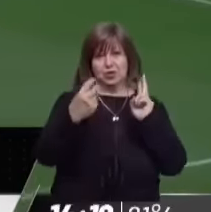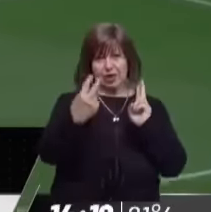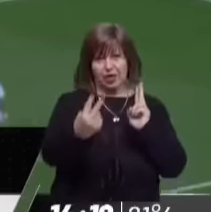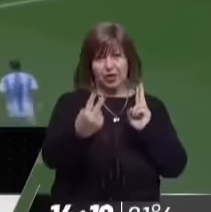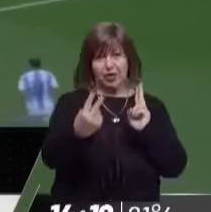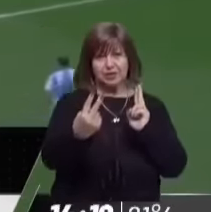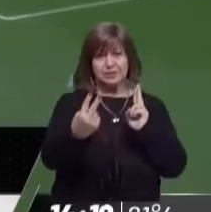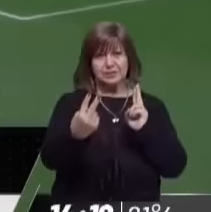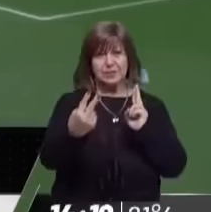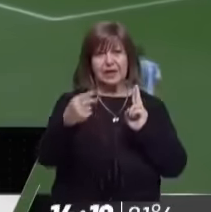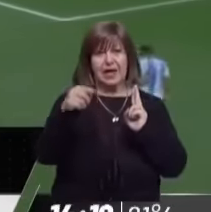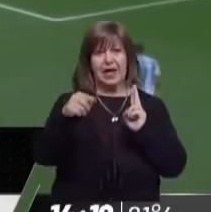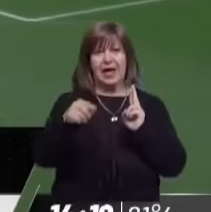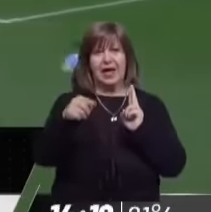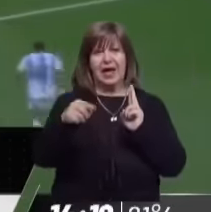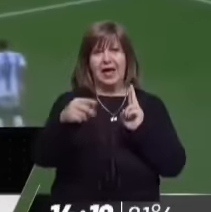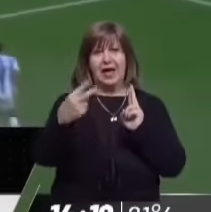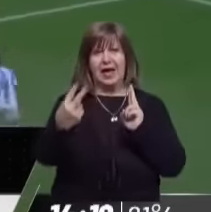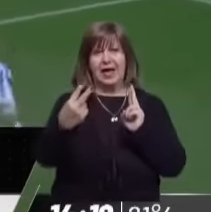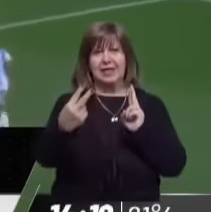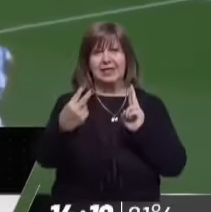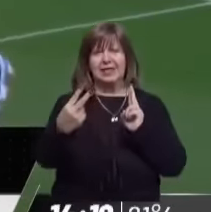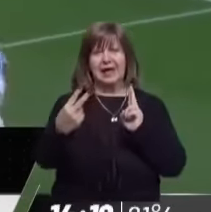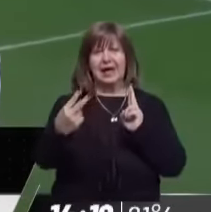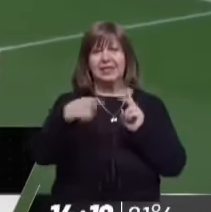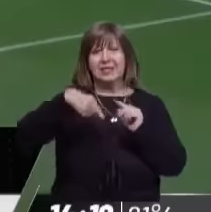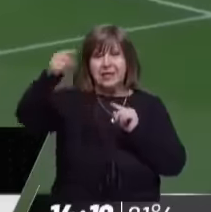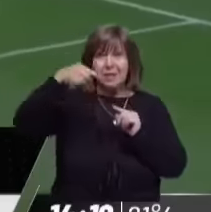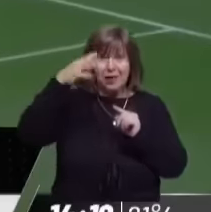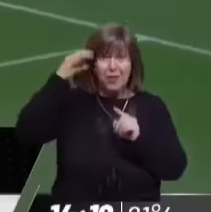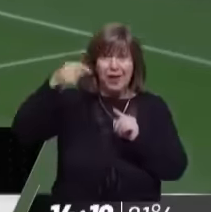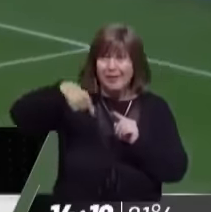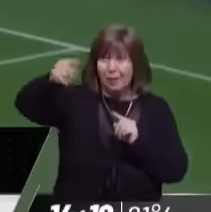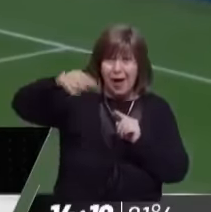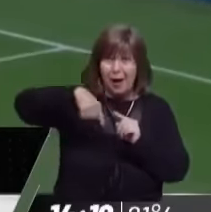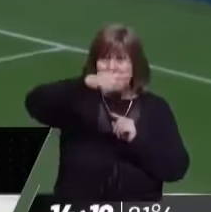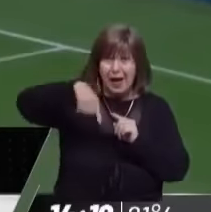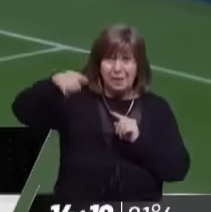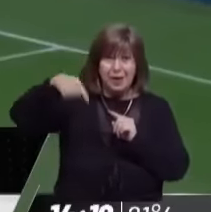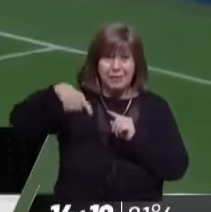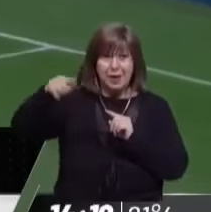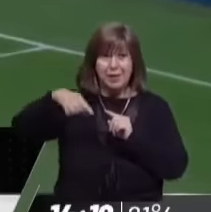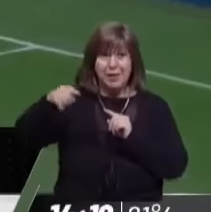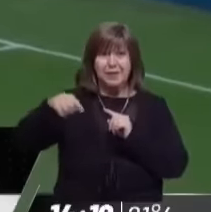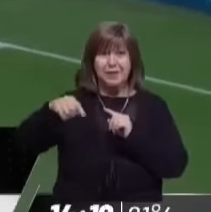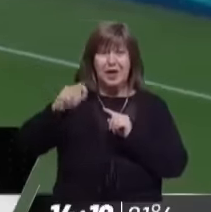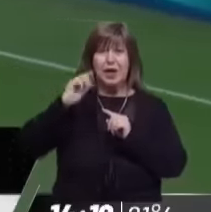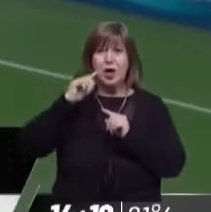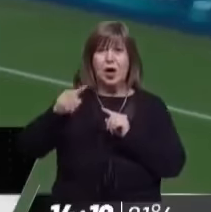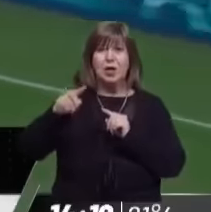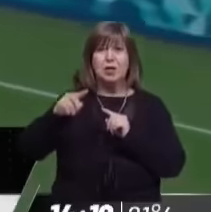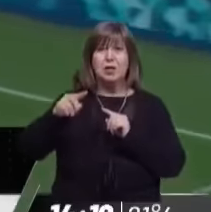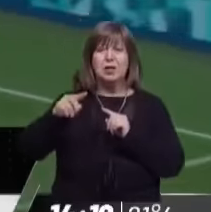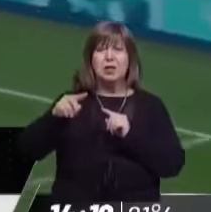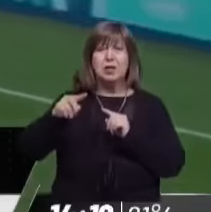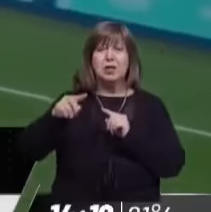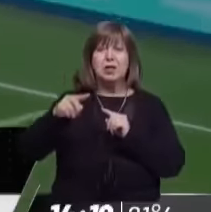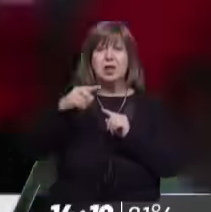2-2. Esta última jugada, la de la catarata de rebotes, Otamendi, Amione y acá el gol de Medina,